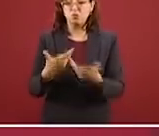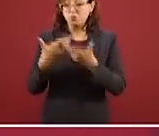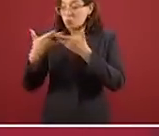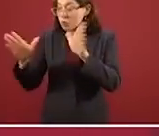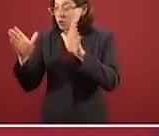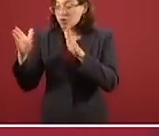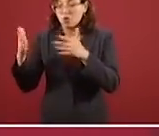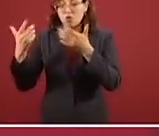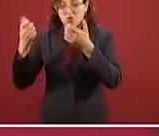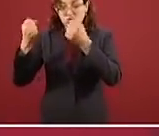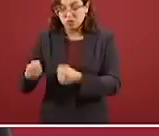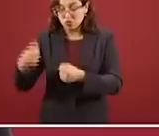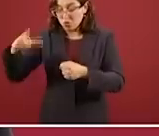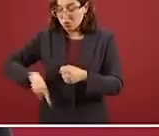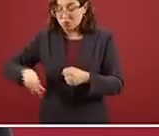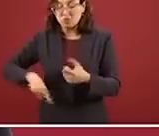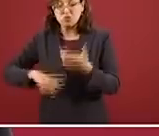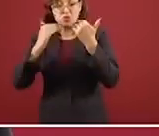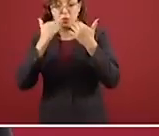pública,